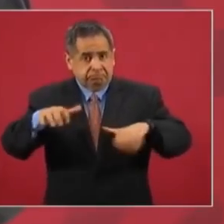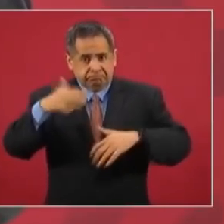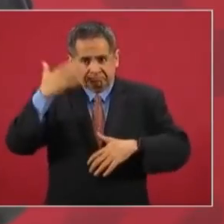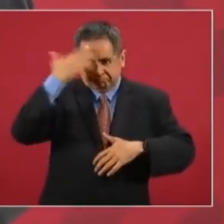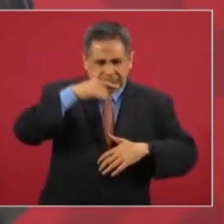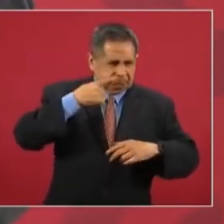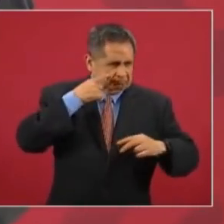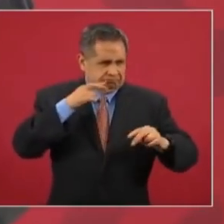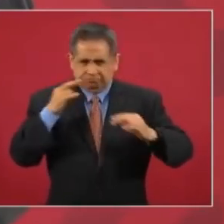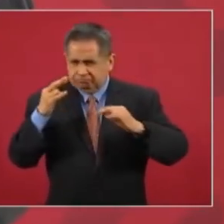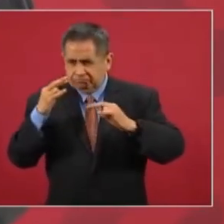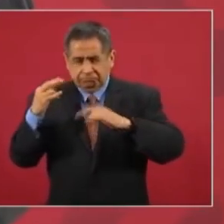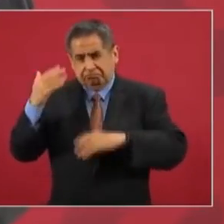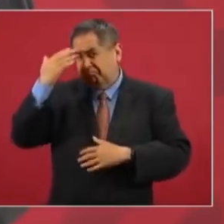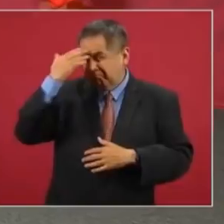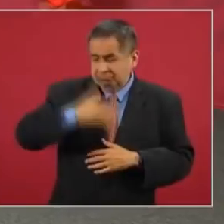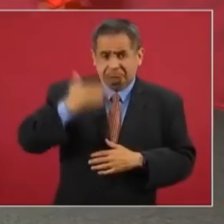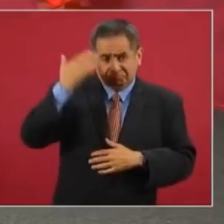pueblos, que otras naciones.